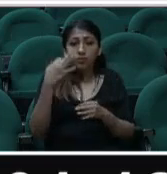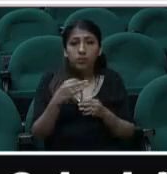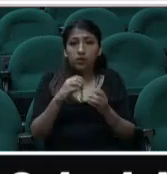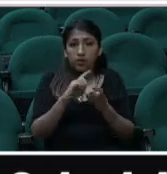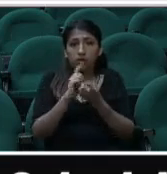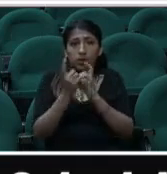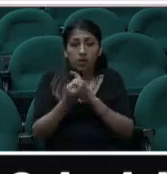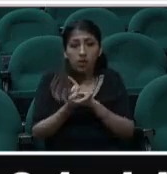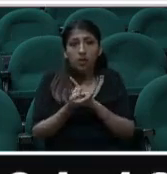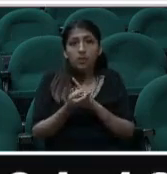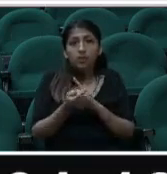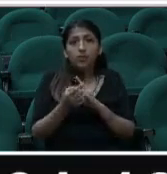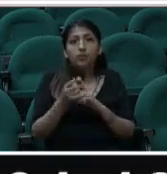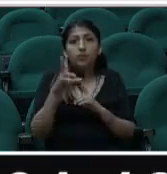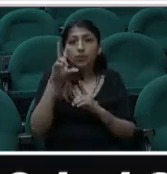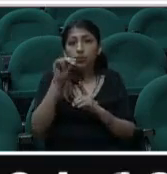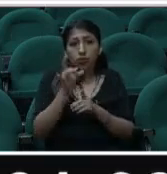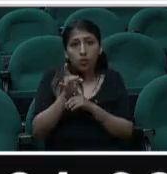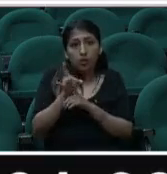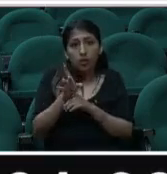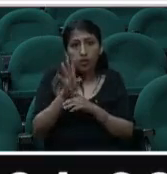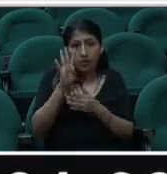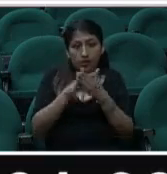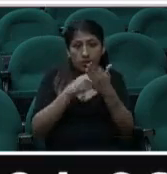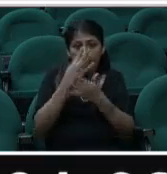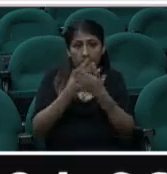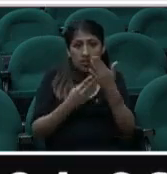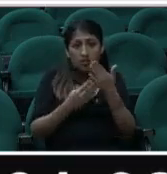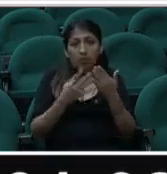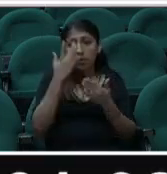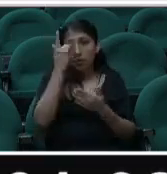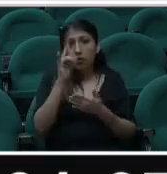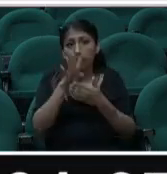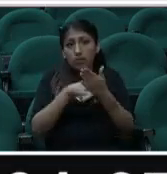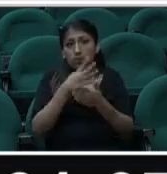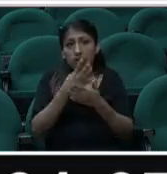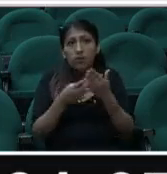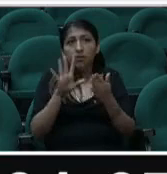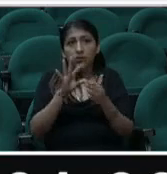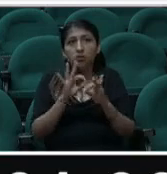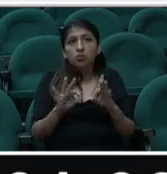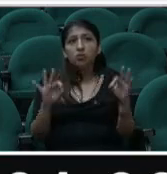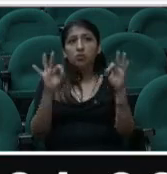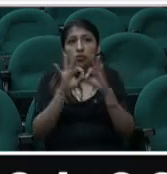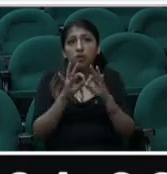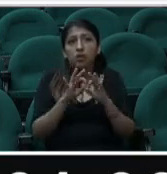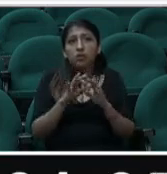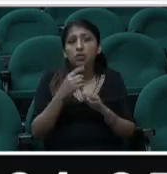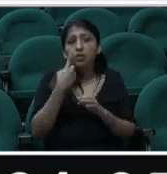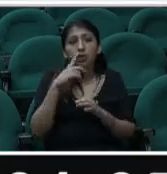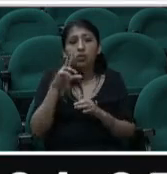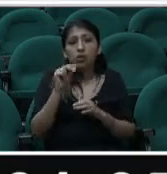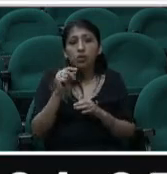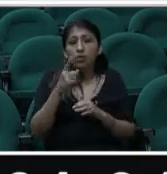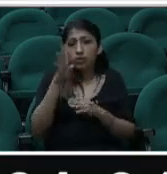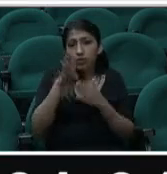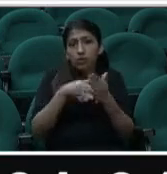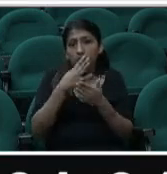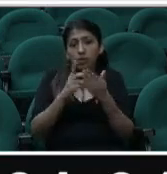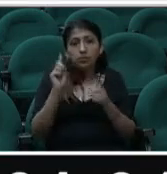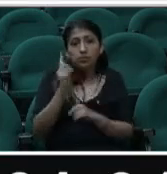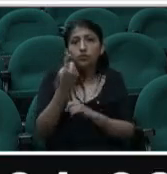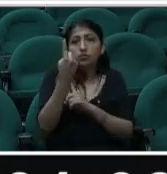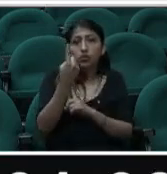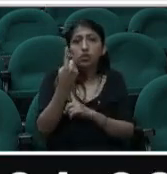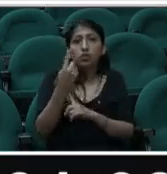reforma no estoy de acuerdo en eliminar la tabla como se plantea ahora porque la tabla es una de las herramientas que existen pero tampoco considero que la tabla por sí